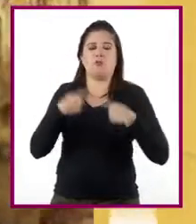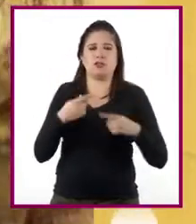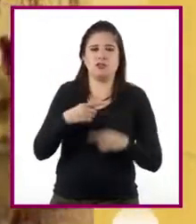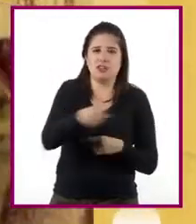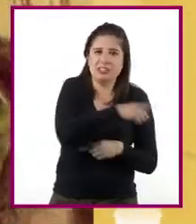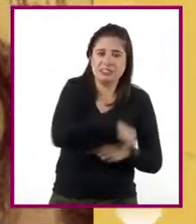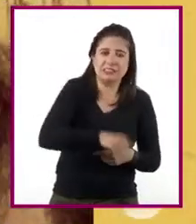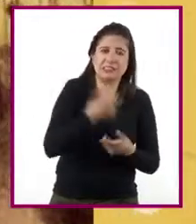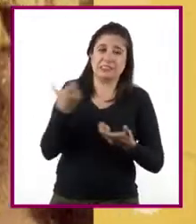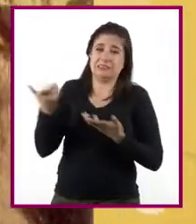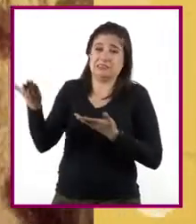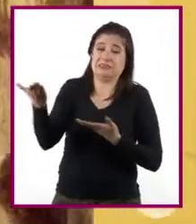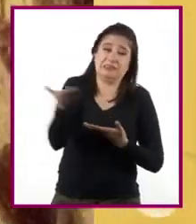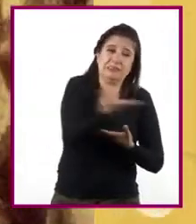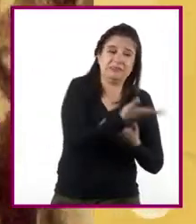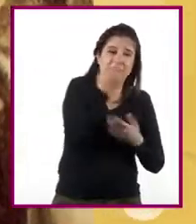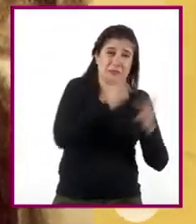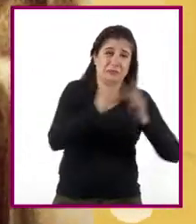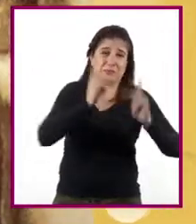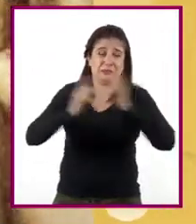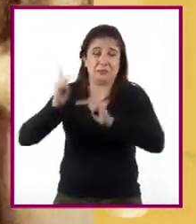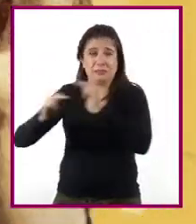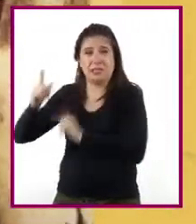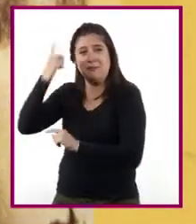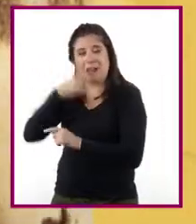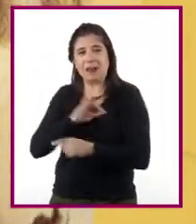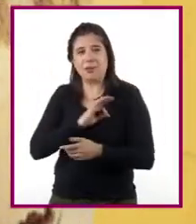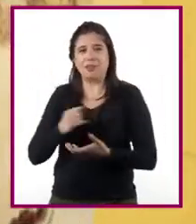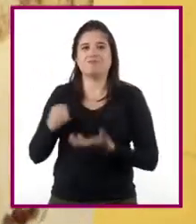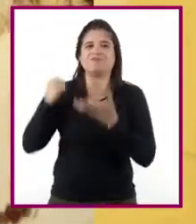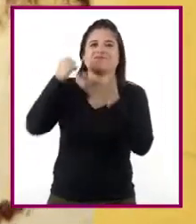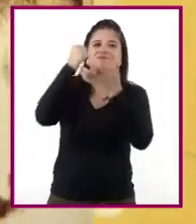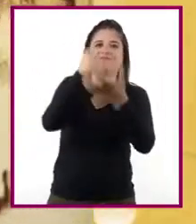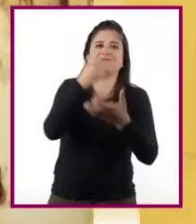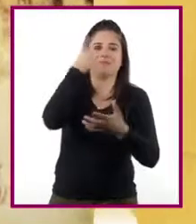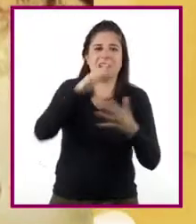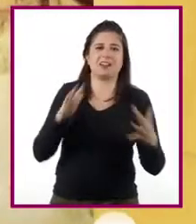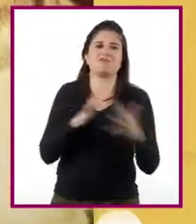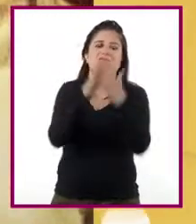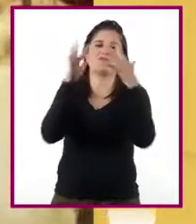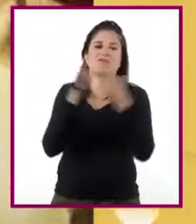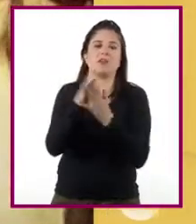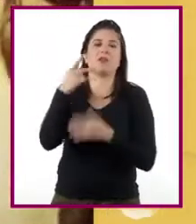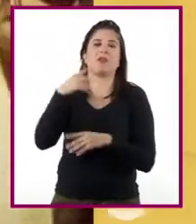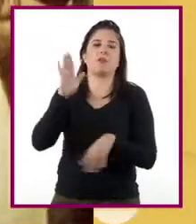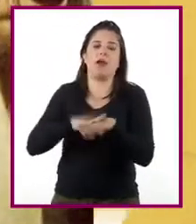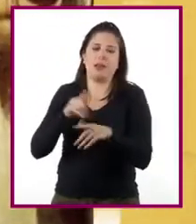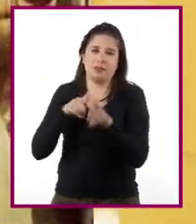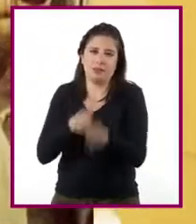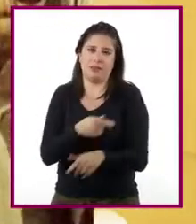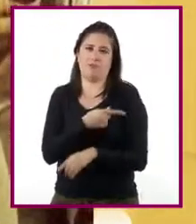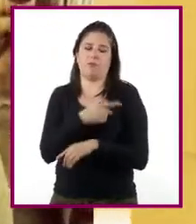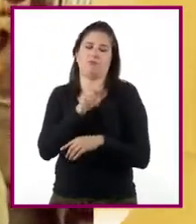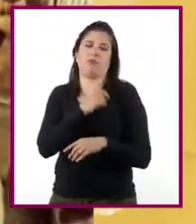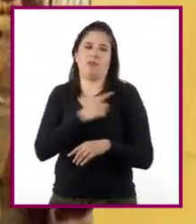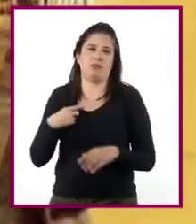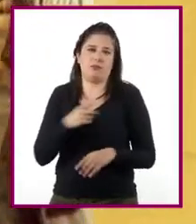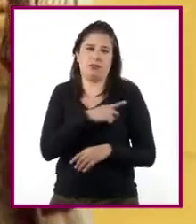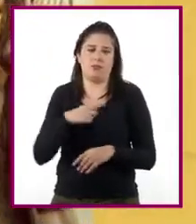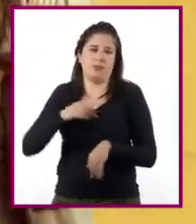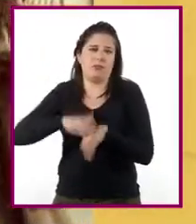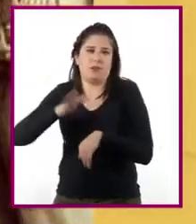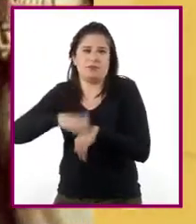comerciantes, pero también a los indígenas, que servían para financiar las guerras, pero que descapitalizaban a la Nueva España. Esta